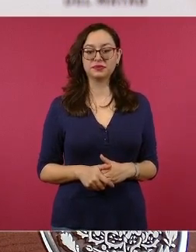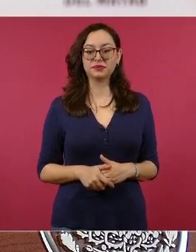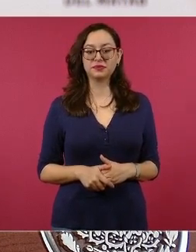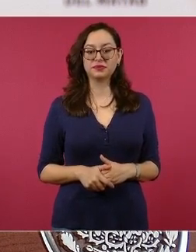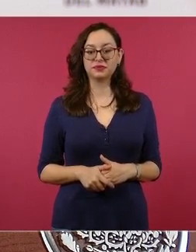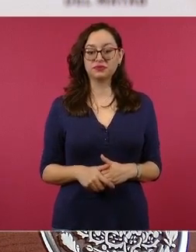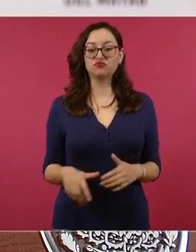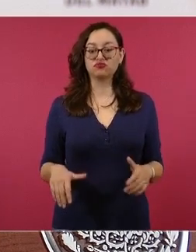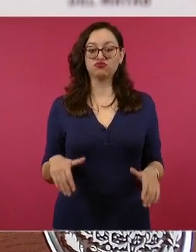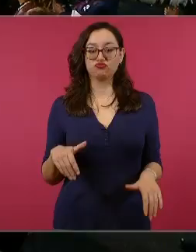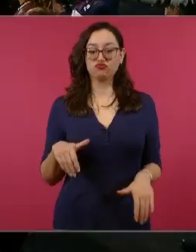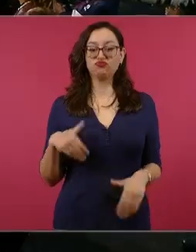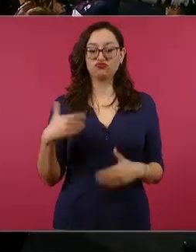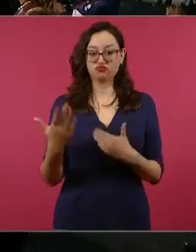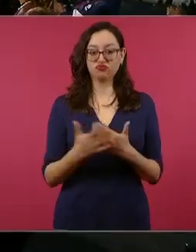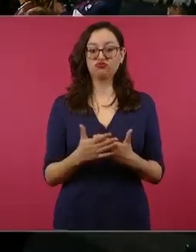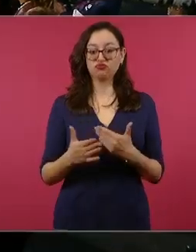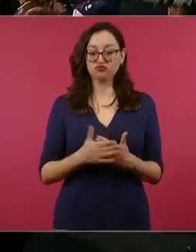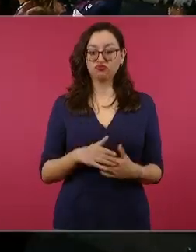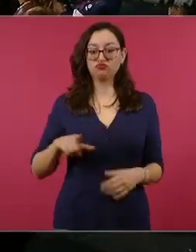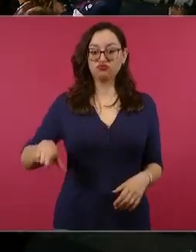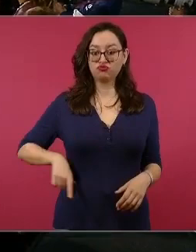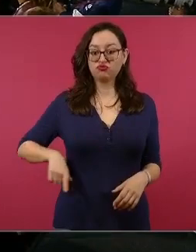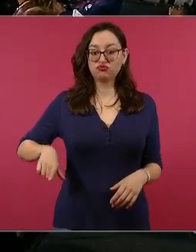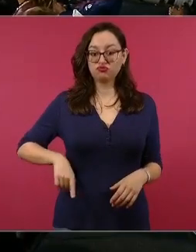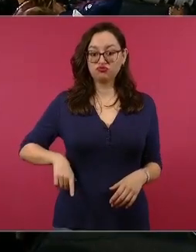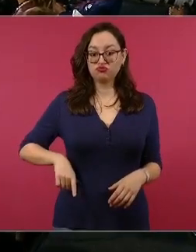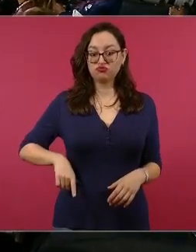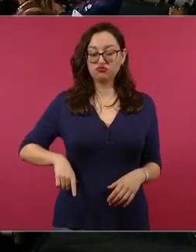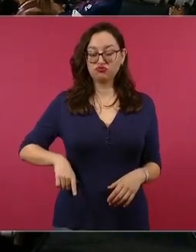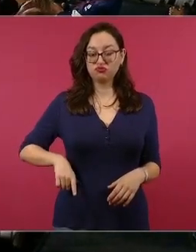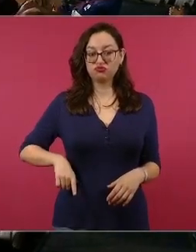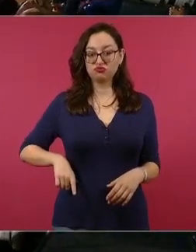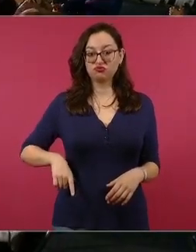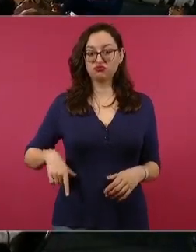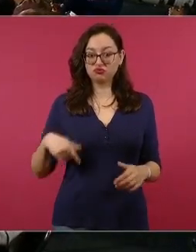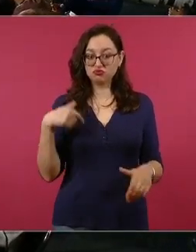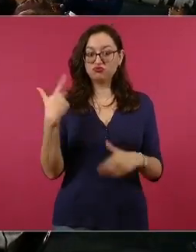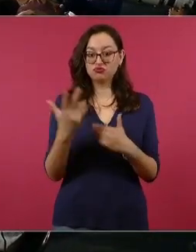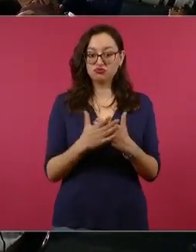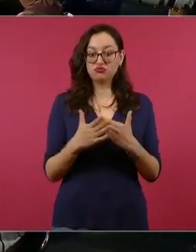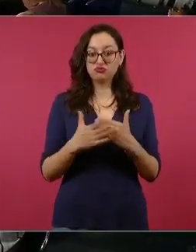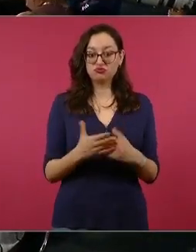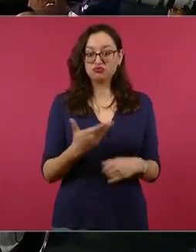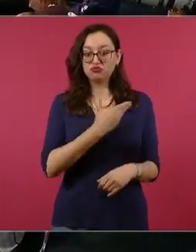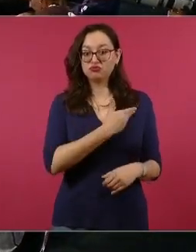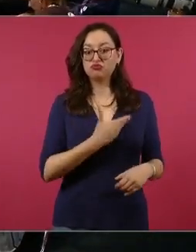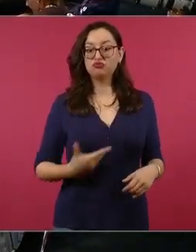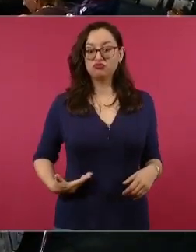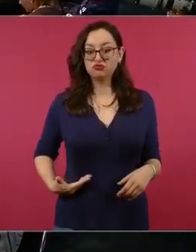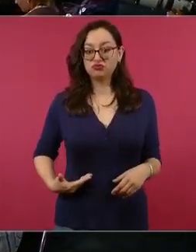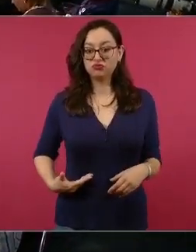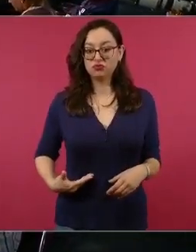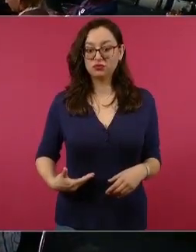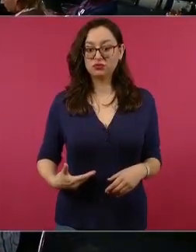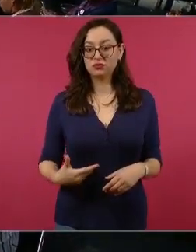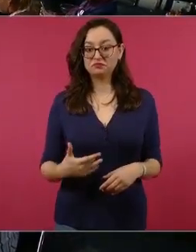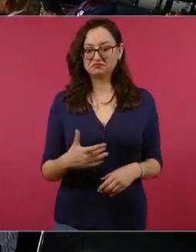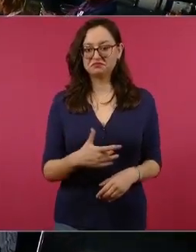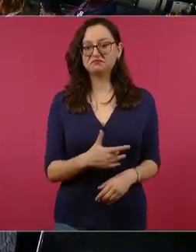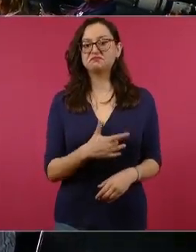pues tiene esa sensibilidad de escuchar,